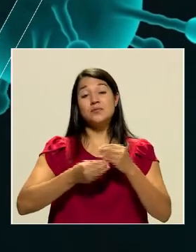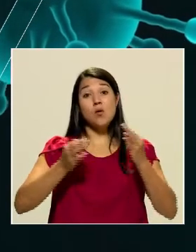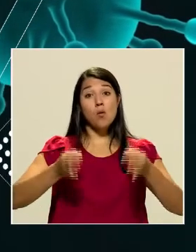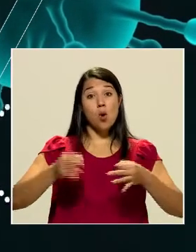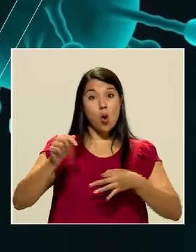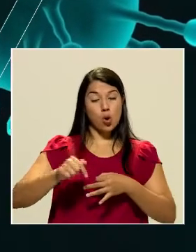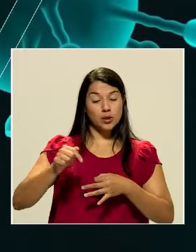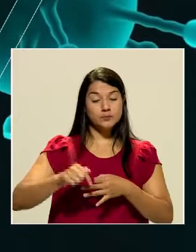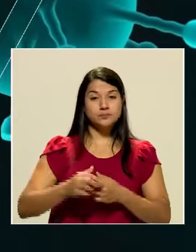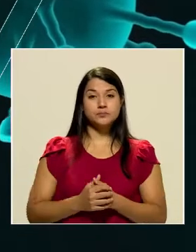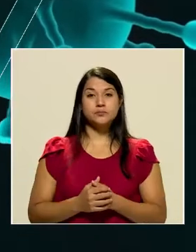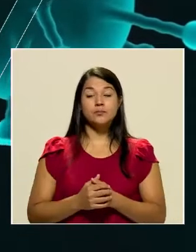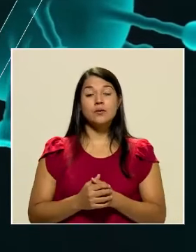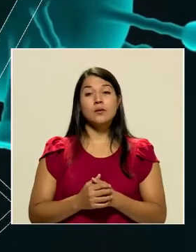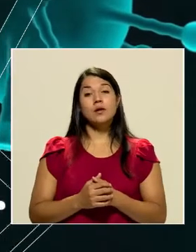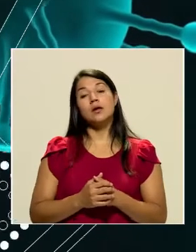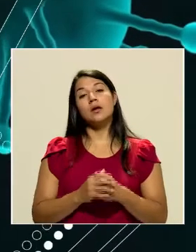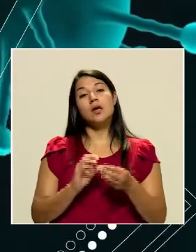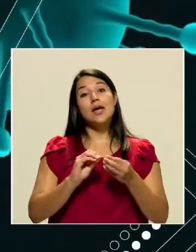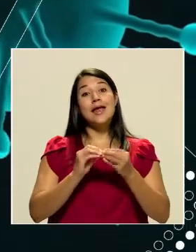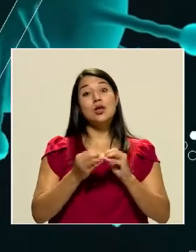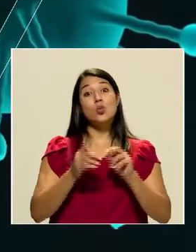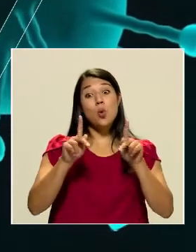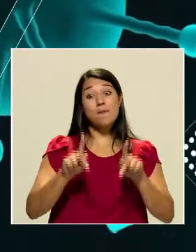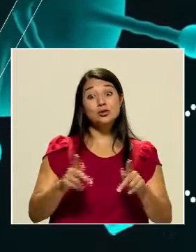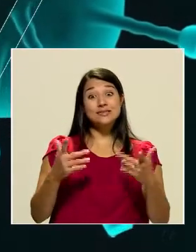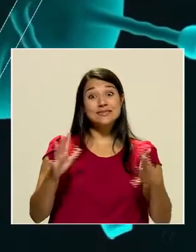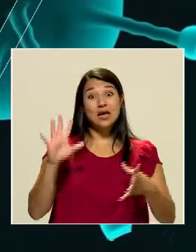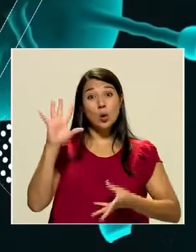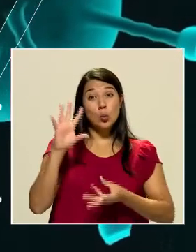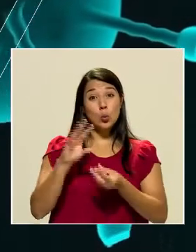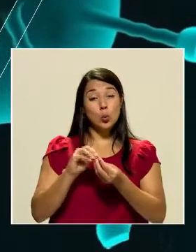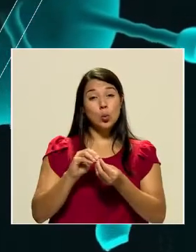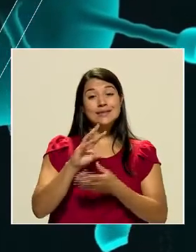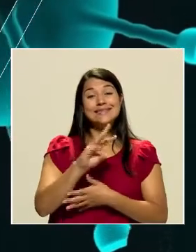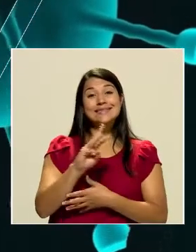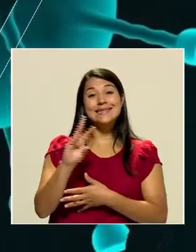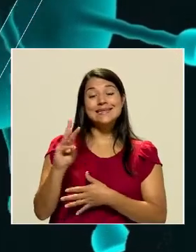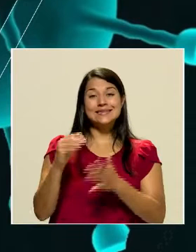confirmados hoy. La cantidad de casos acumulados llega a